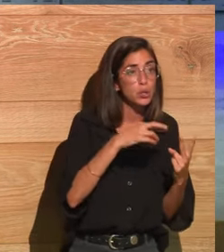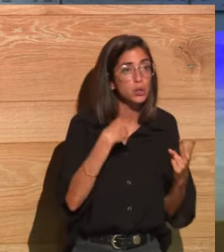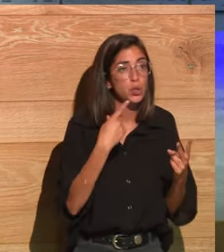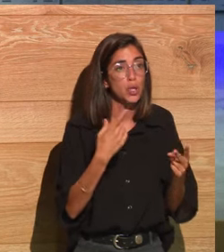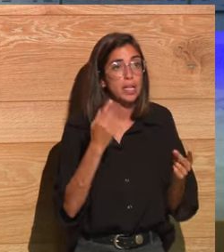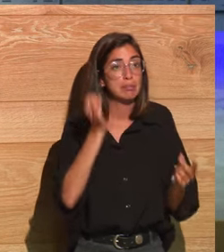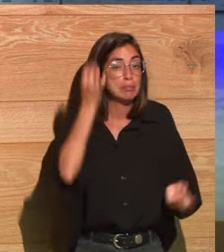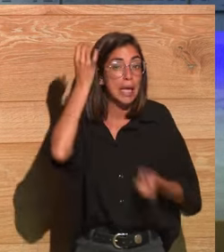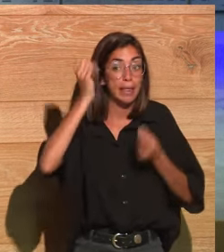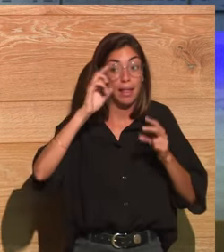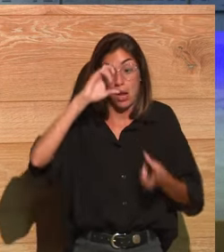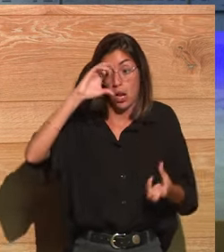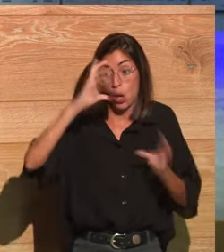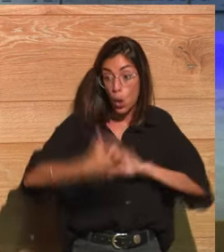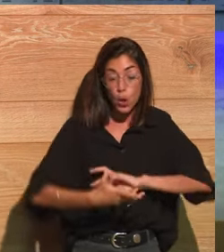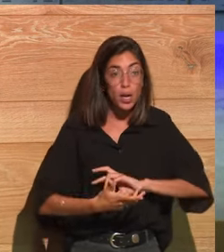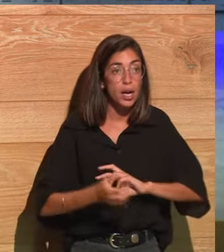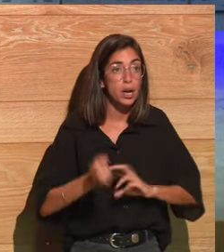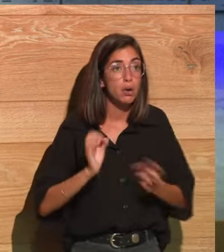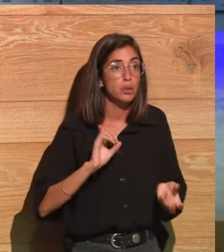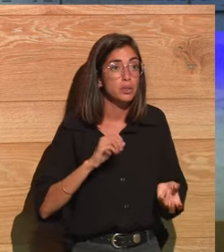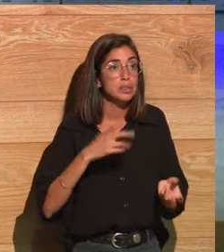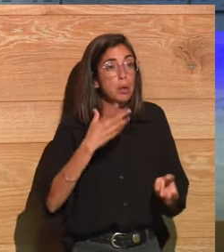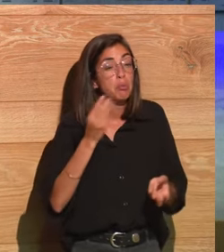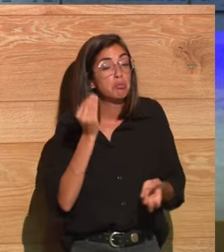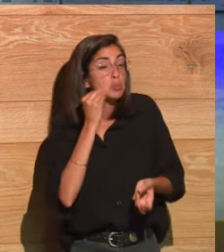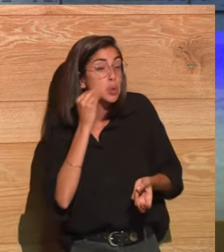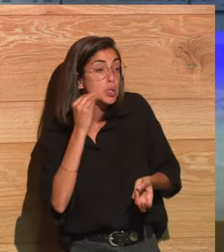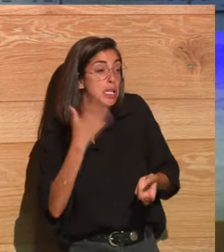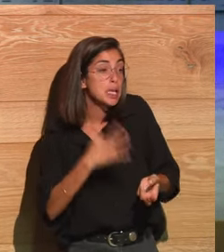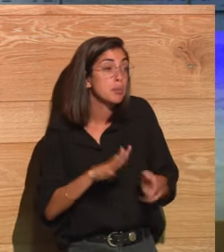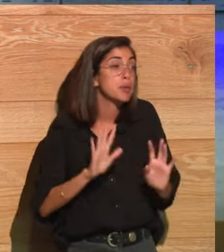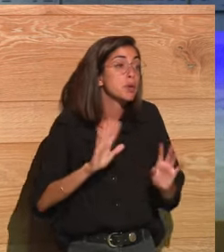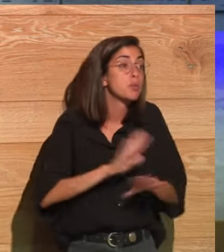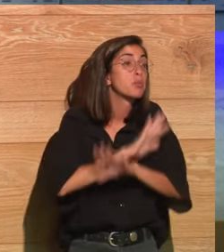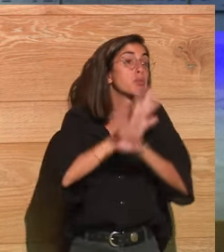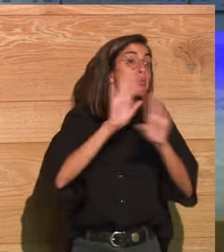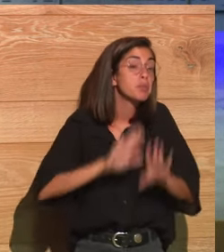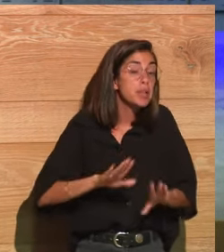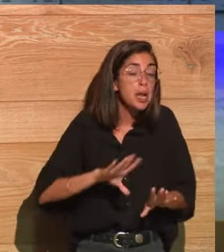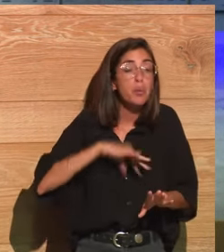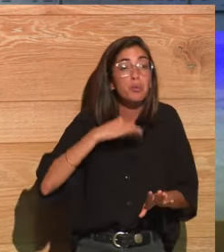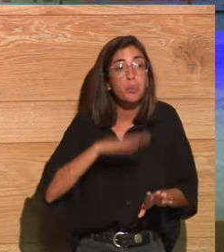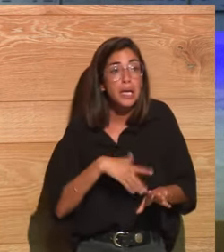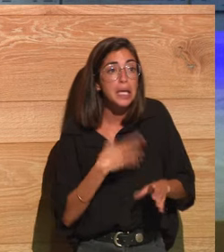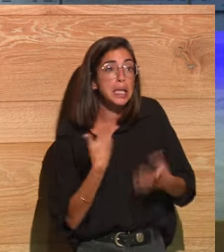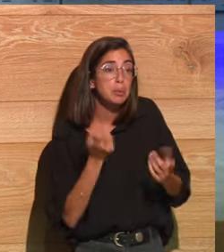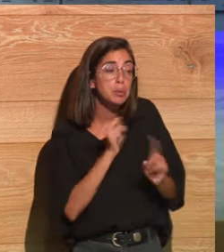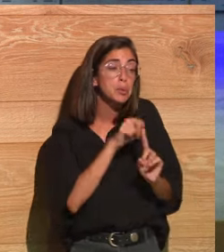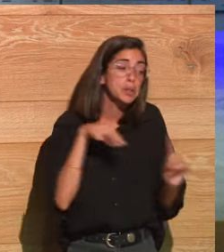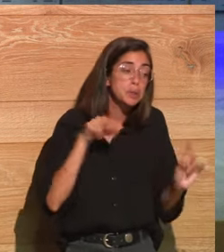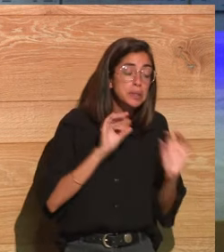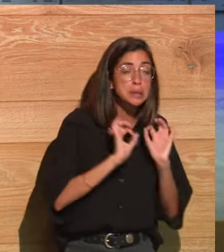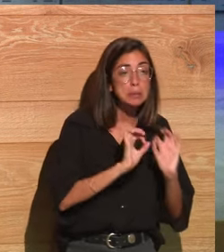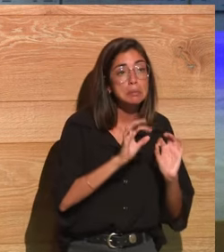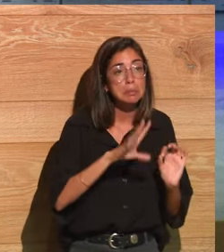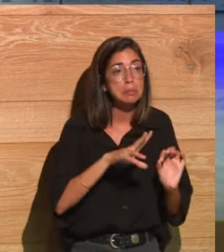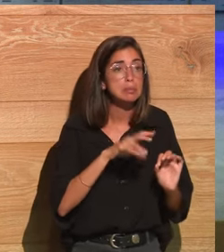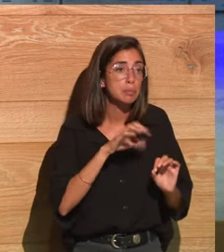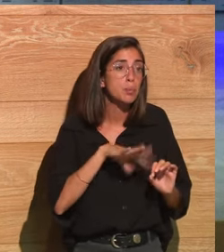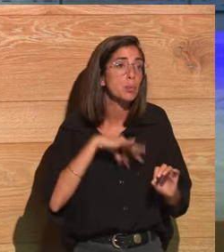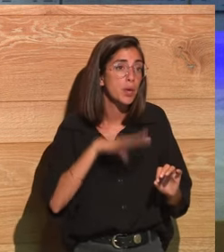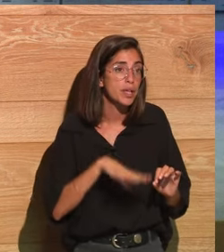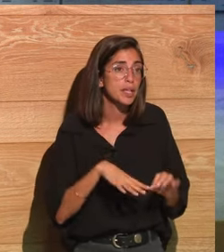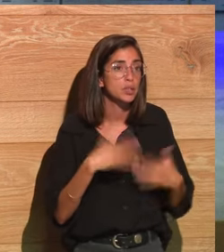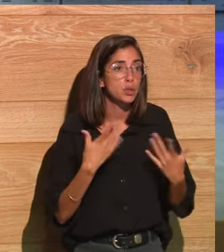de dificultad es capaz de proponer algo y dice, es una tontería, pero bueno, en el fondo esta manera de verlo tiene una razón. Entonces, en